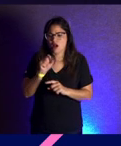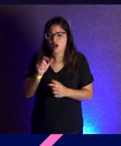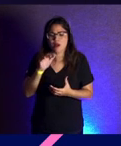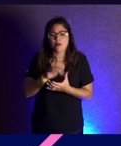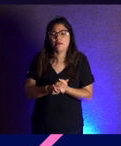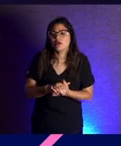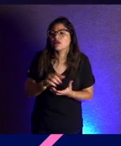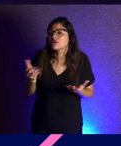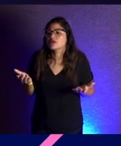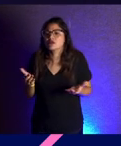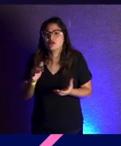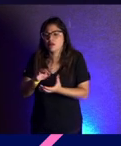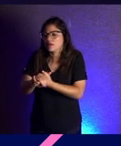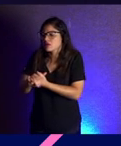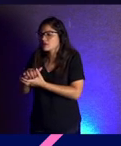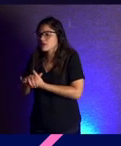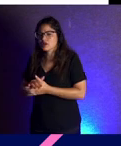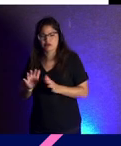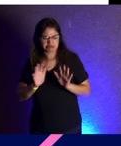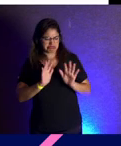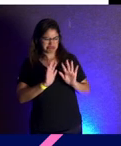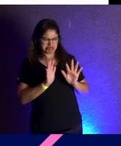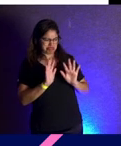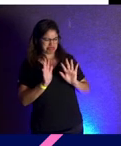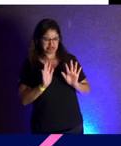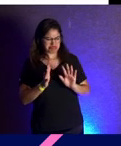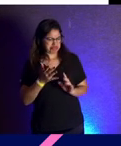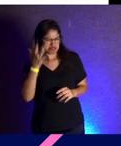ciudad. Y yo quiero contar